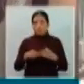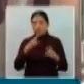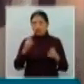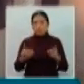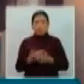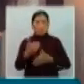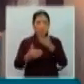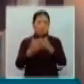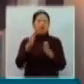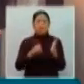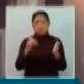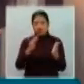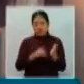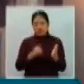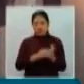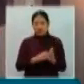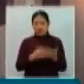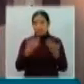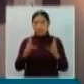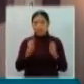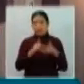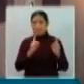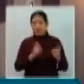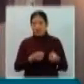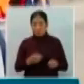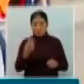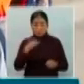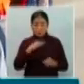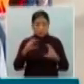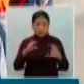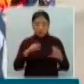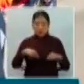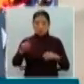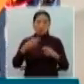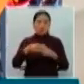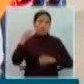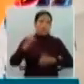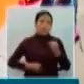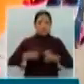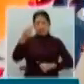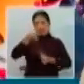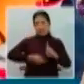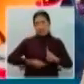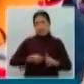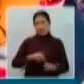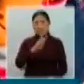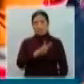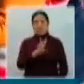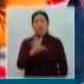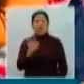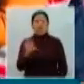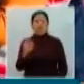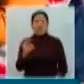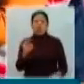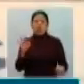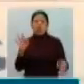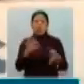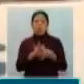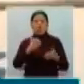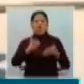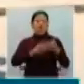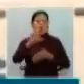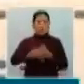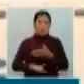cartográfica. Eso lo vamos a hacer justamente a finales de este mes, el 29 de